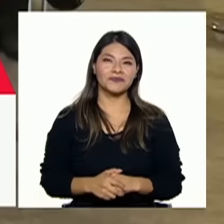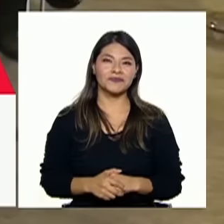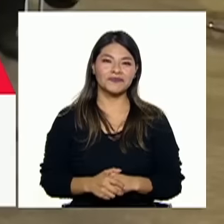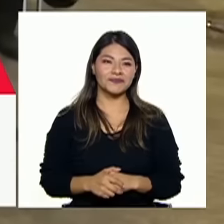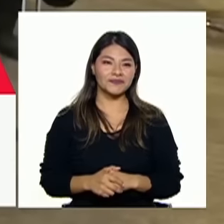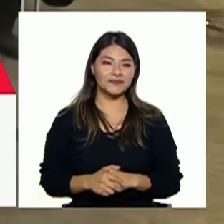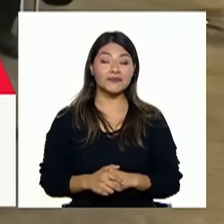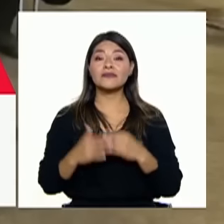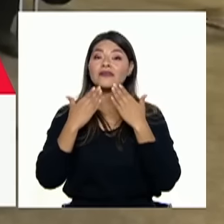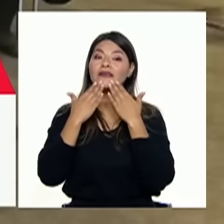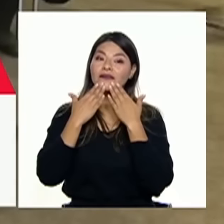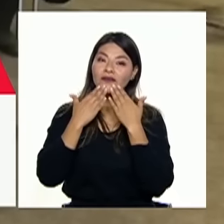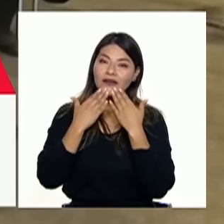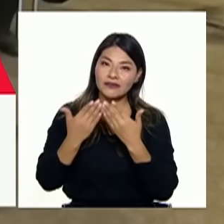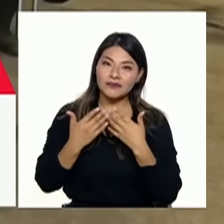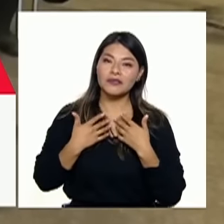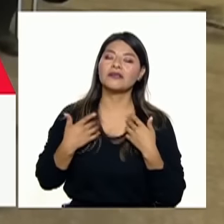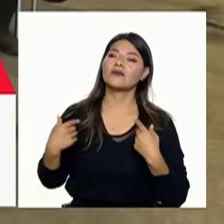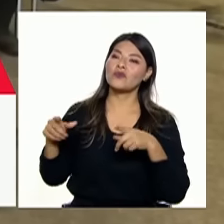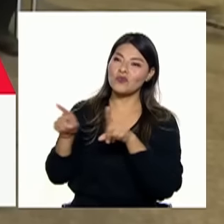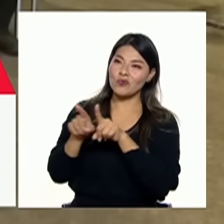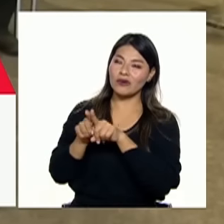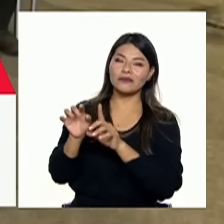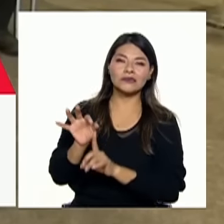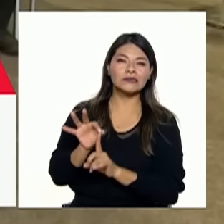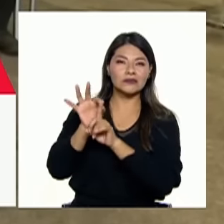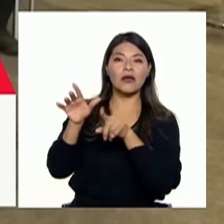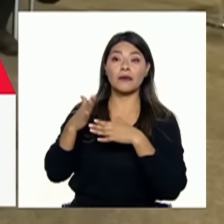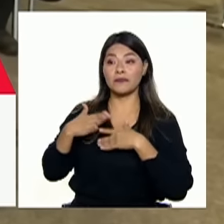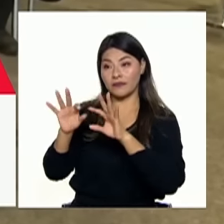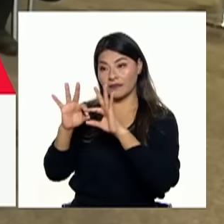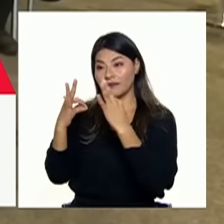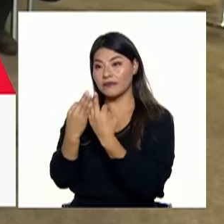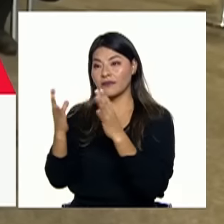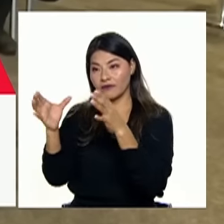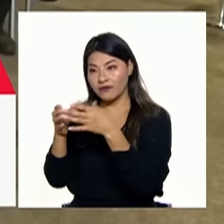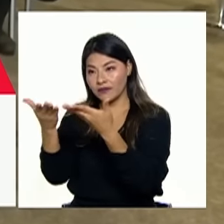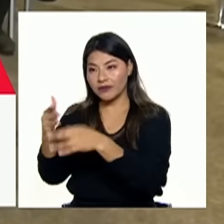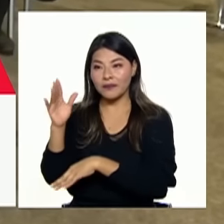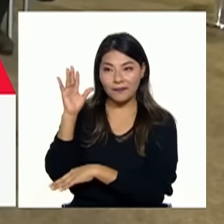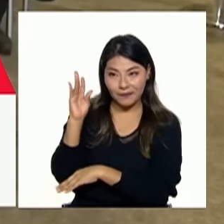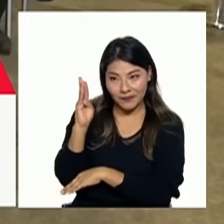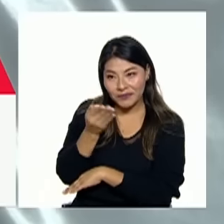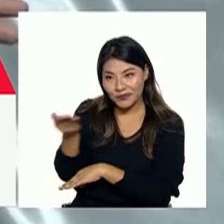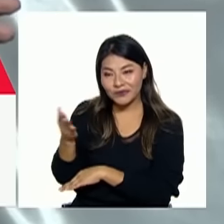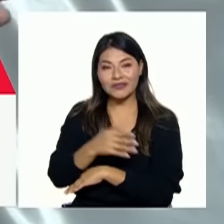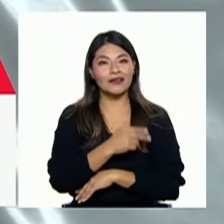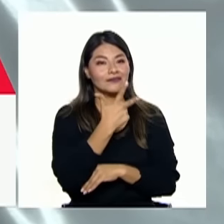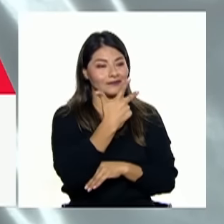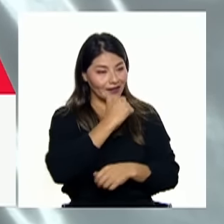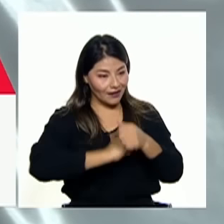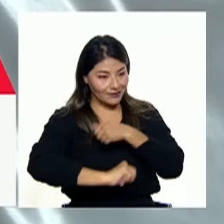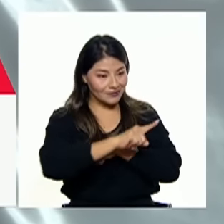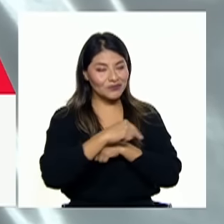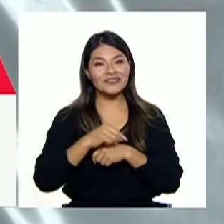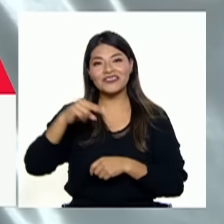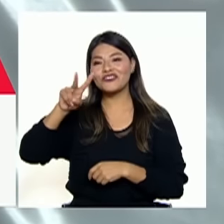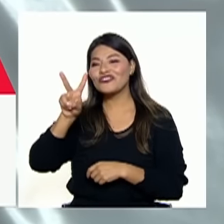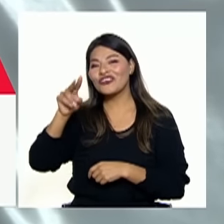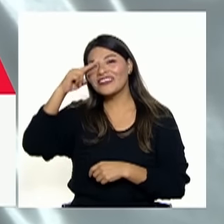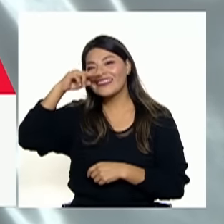Un agradecimiento también especial a mi familia, a mi esposa, a mis 3 hijos y a mis